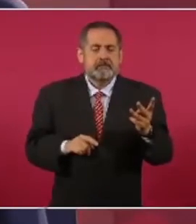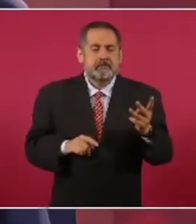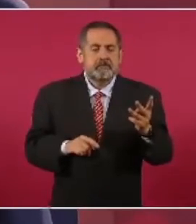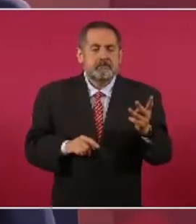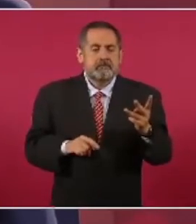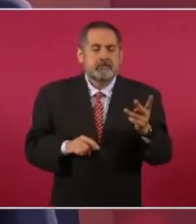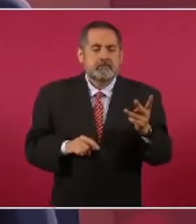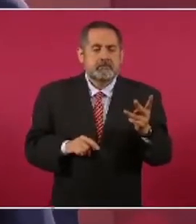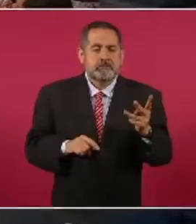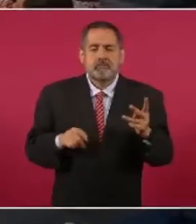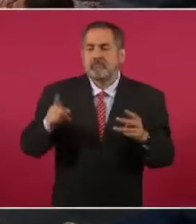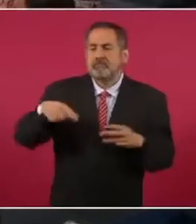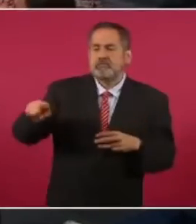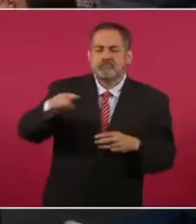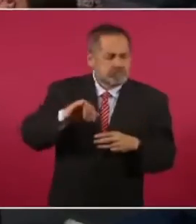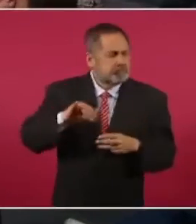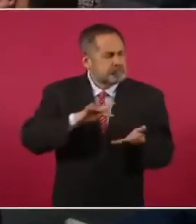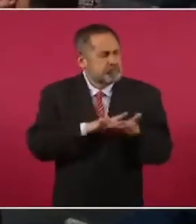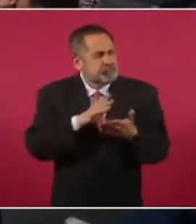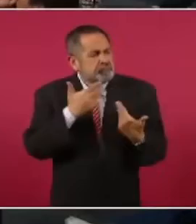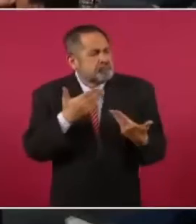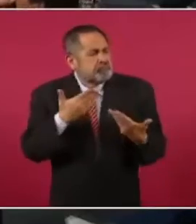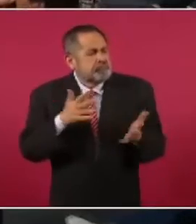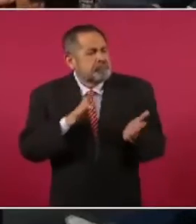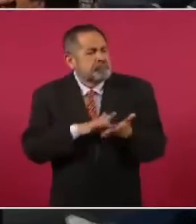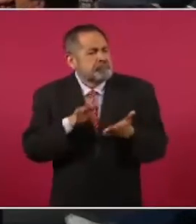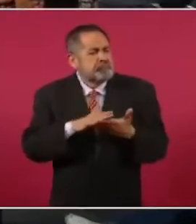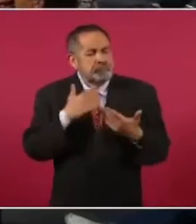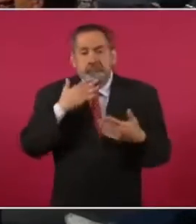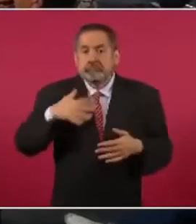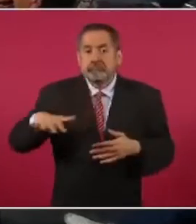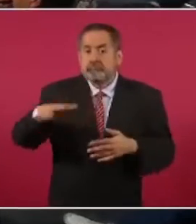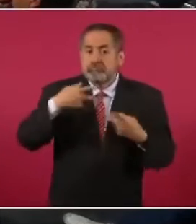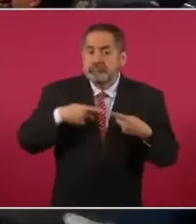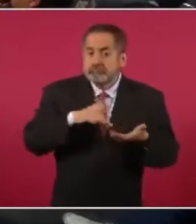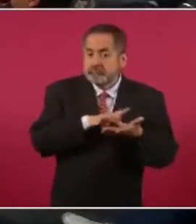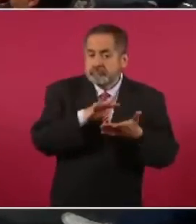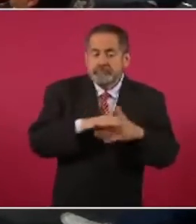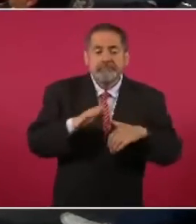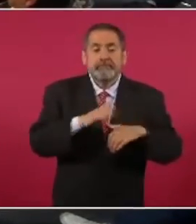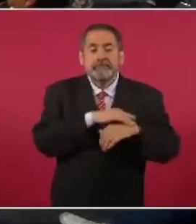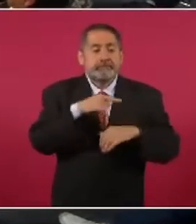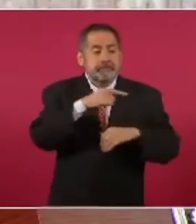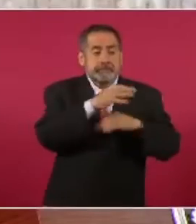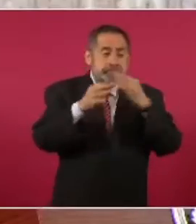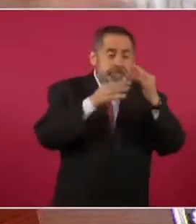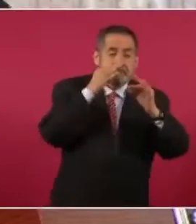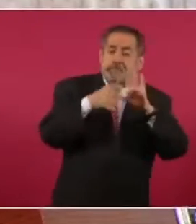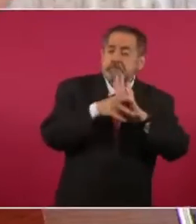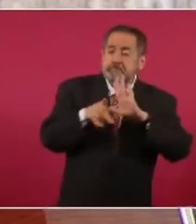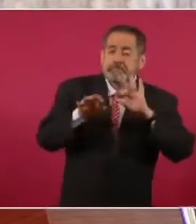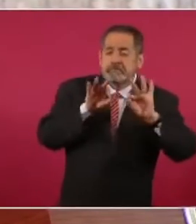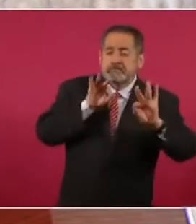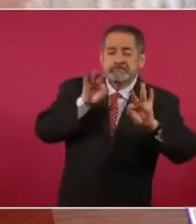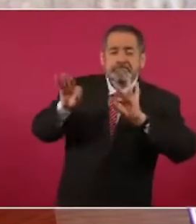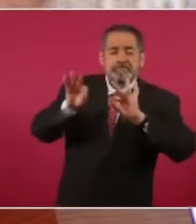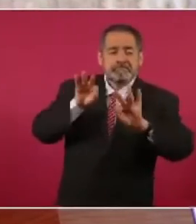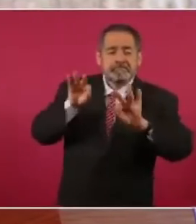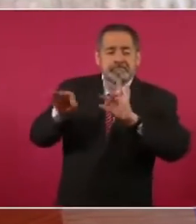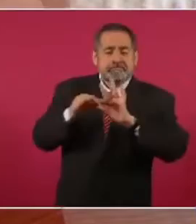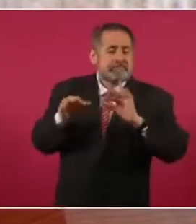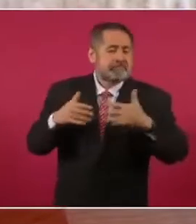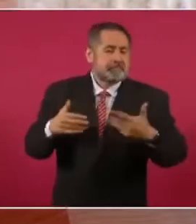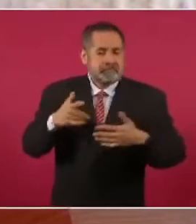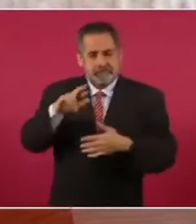tenían apoyo de la gente, porque la campaña de los medios, ¿se